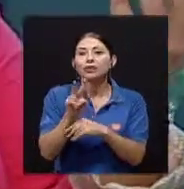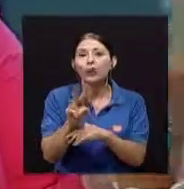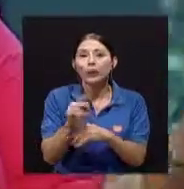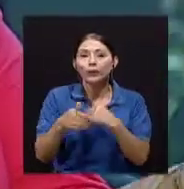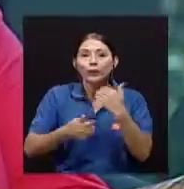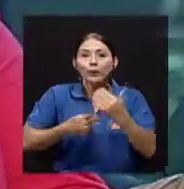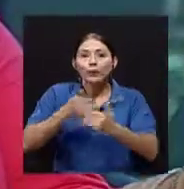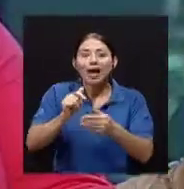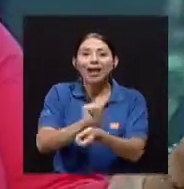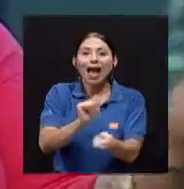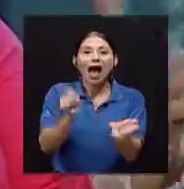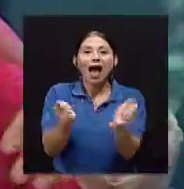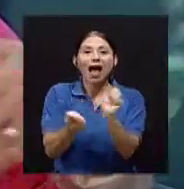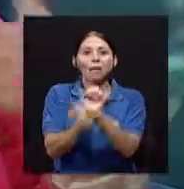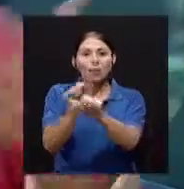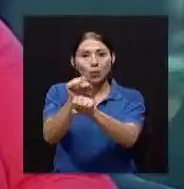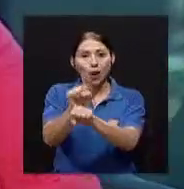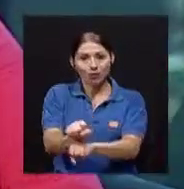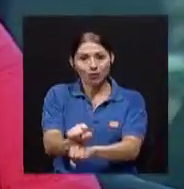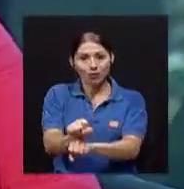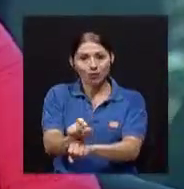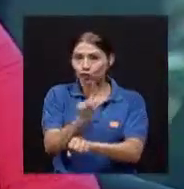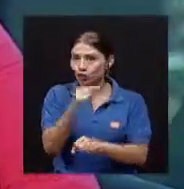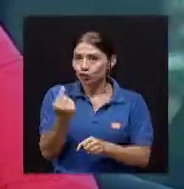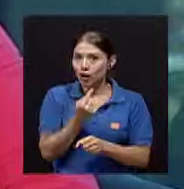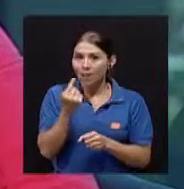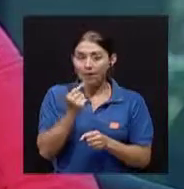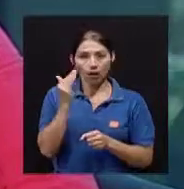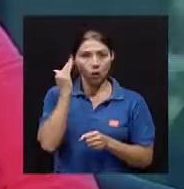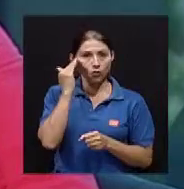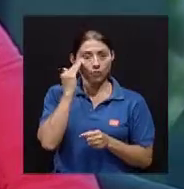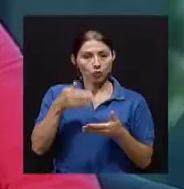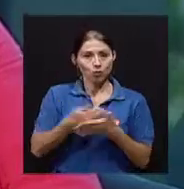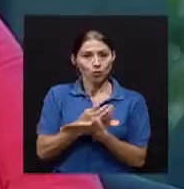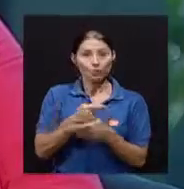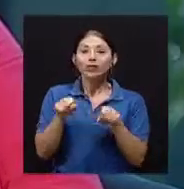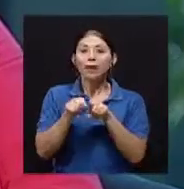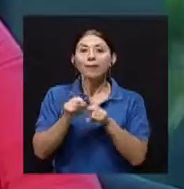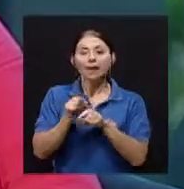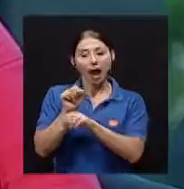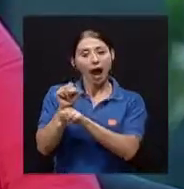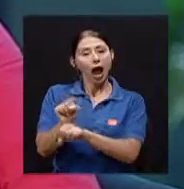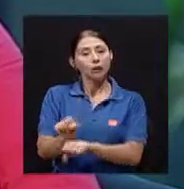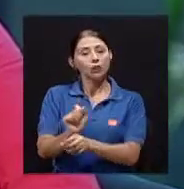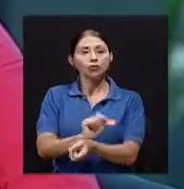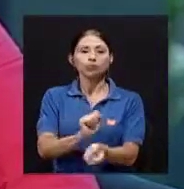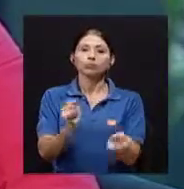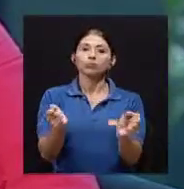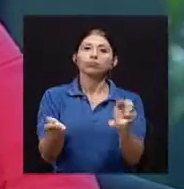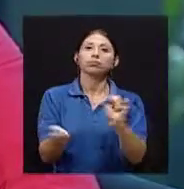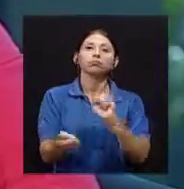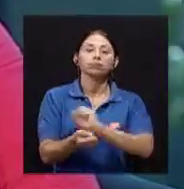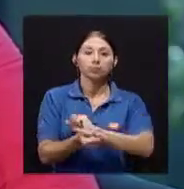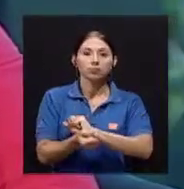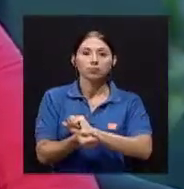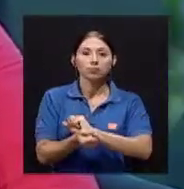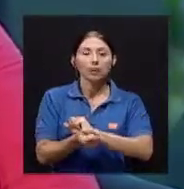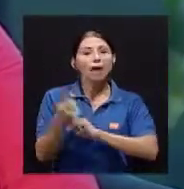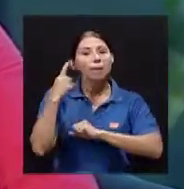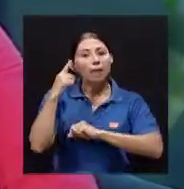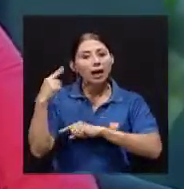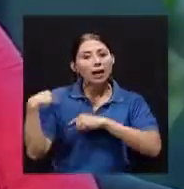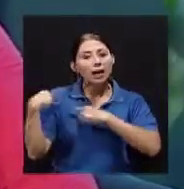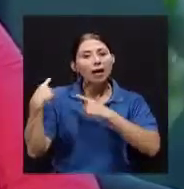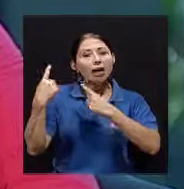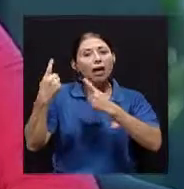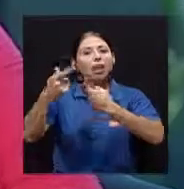nuevos conocimientos, a ver, sino tengo que ir progresivamente cambiando mis hábitos, ¿verdad? Para que se vuelvan algo que se mantenga a lo largo del